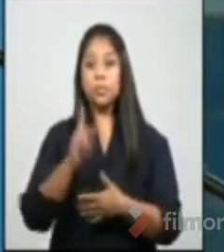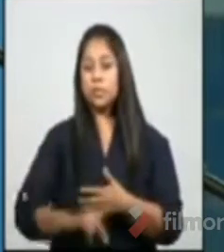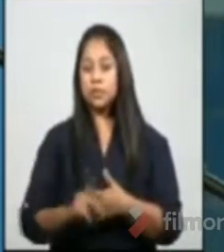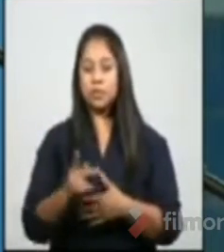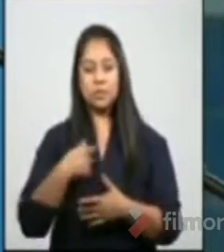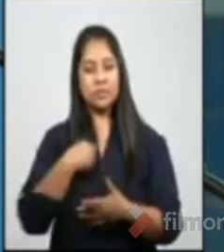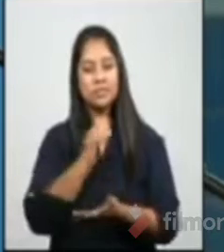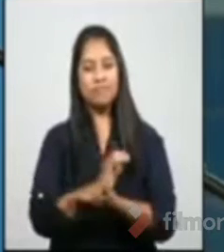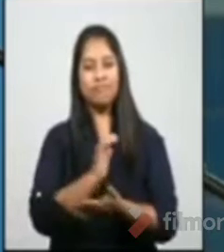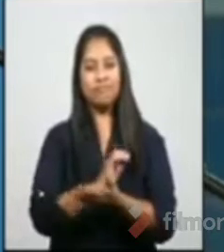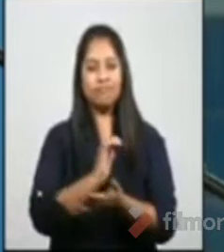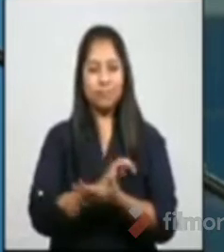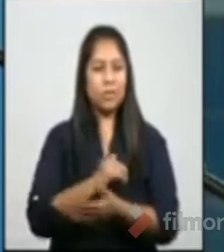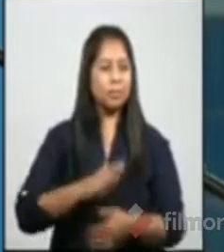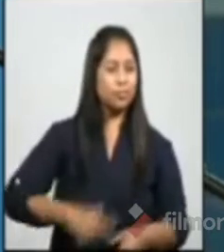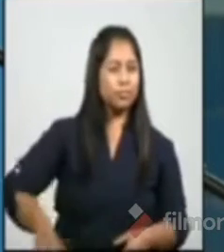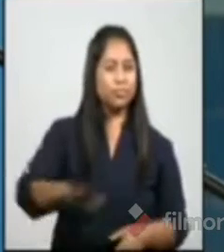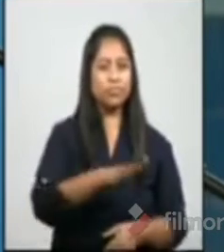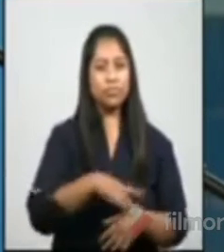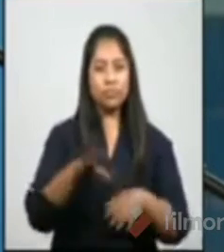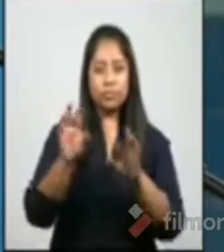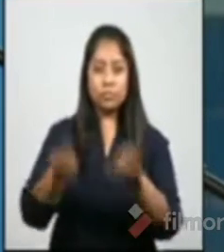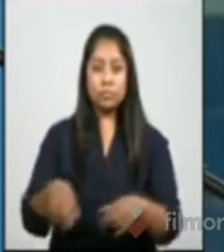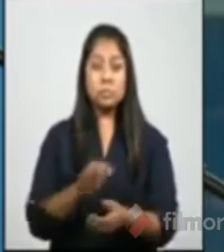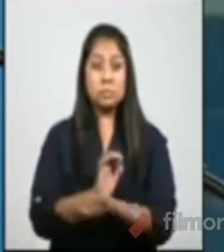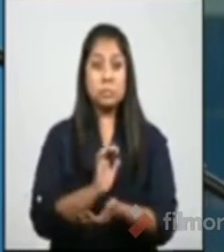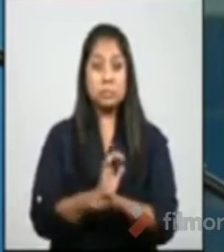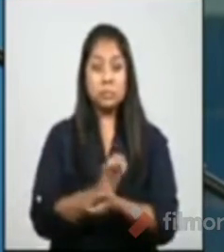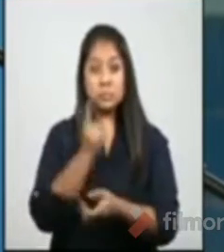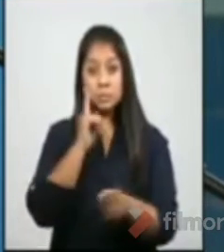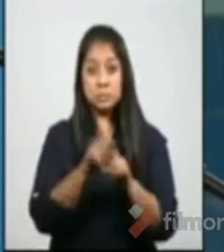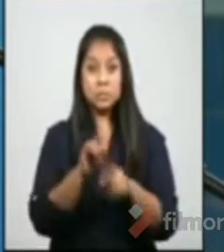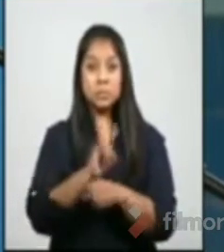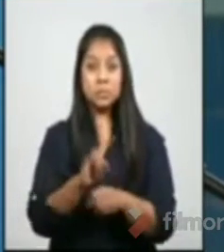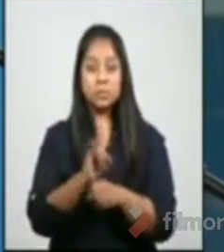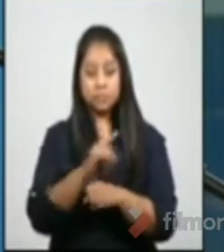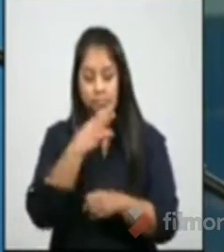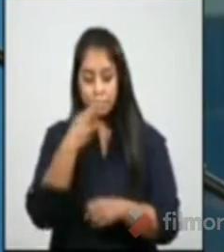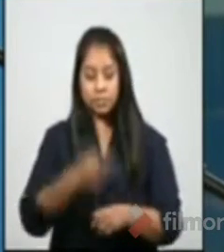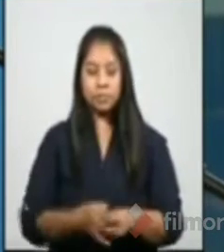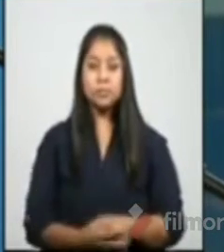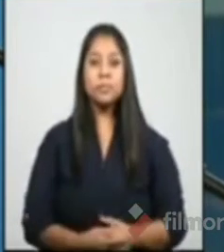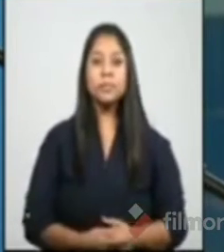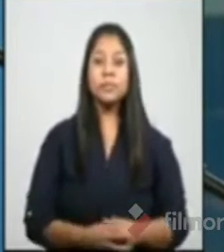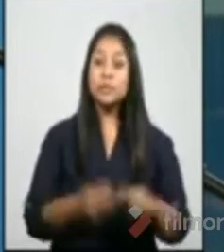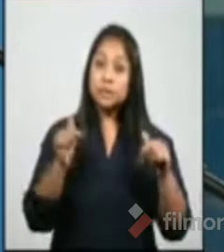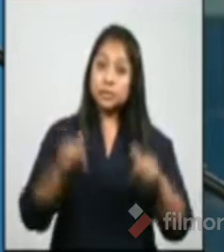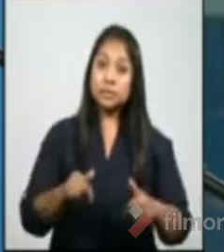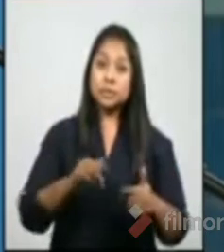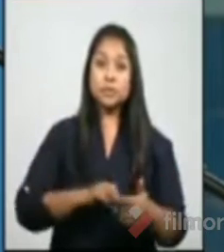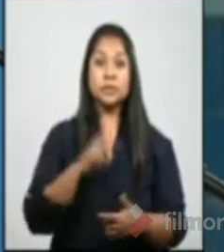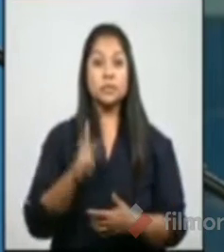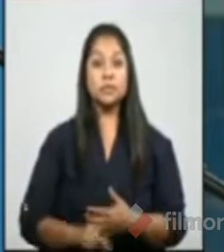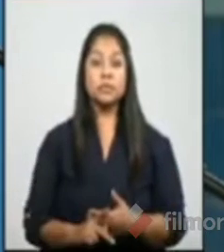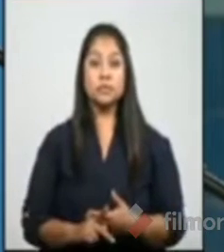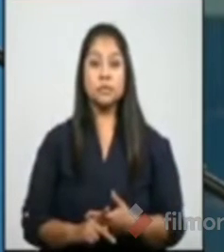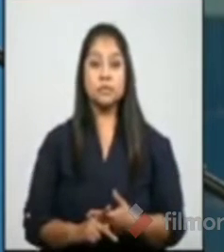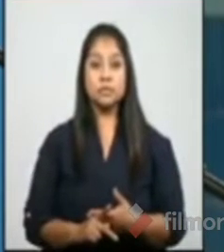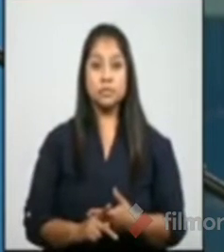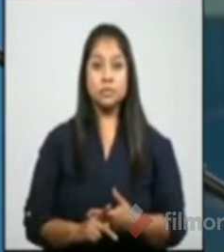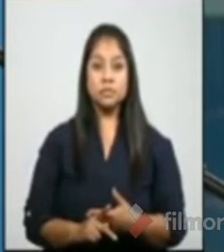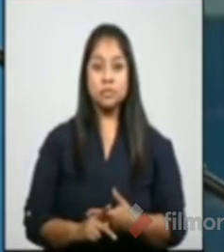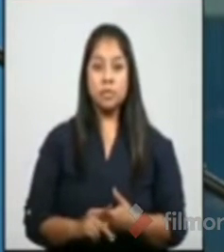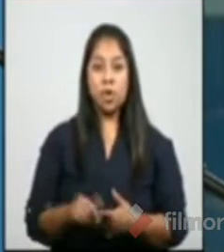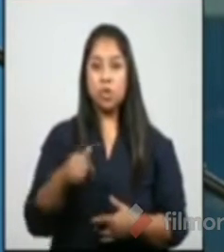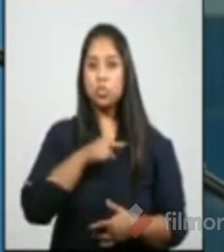los vecinos y por los miles de usuarios que la utilizarán, pues sea una realidad. Este proyecto